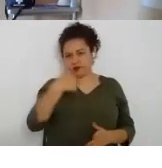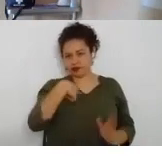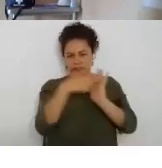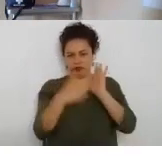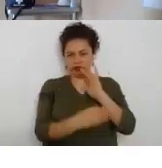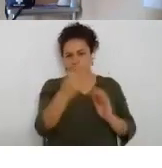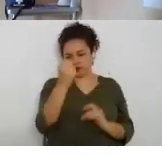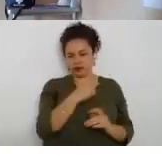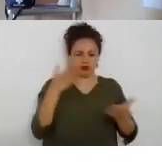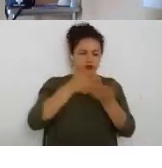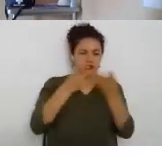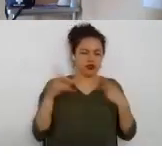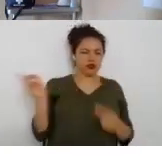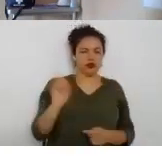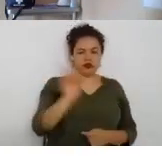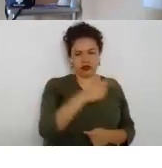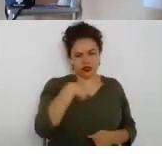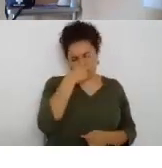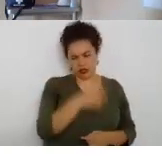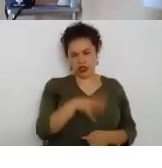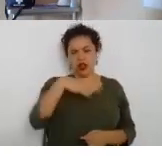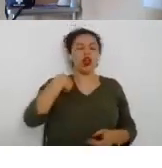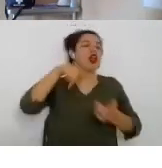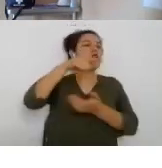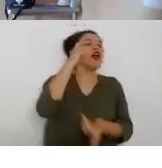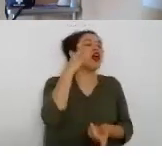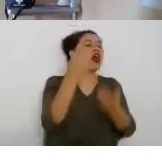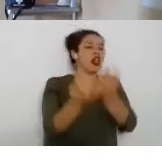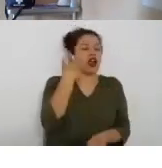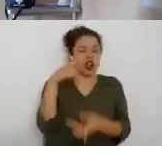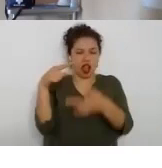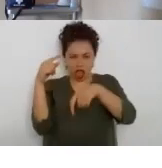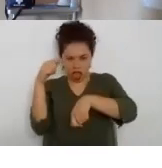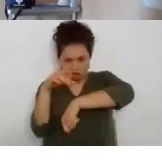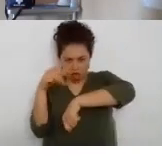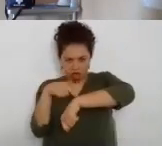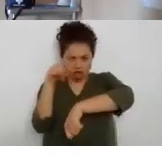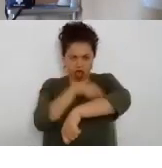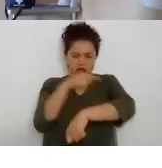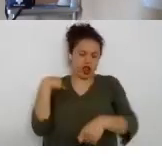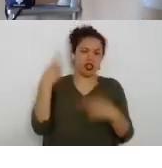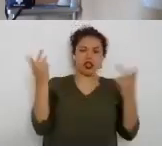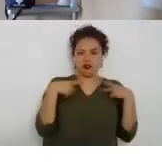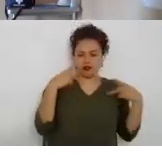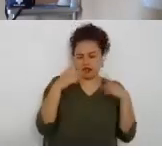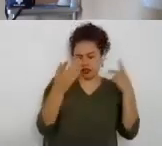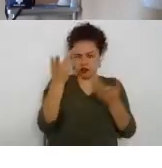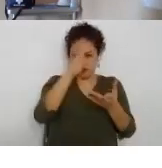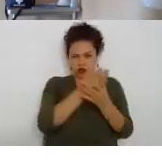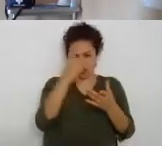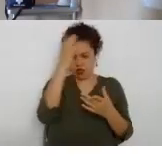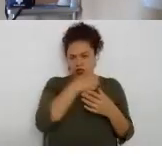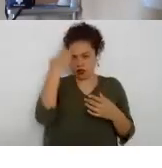y llega al paramédico, a lo mejor sí podría yo comentarle, ¿no? Dónde se ubica la quemadura o las quemaduras y el paramédico ya podrá entonces